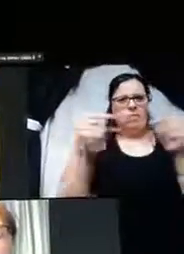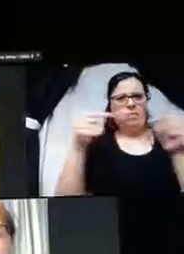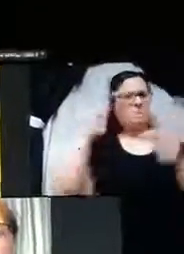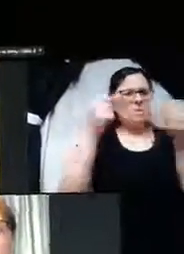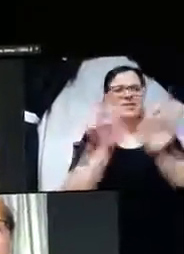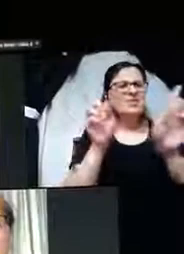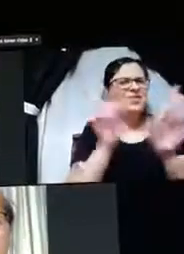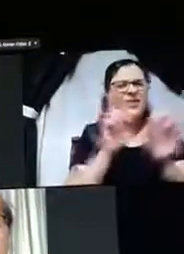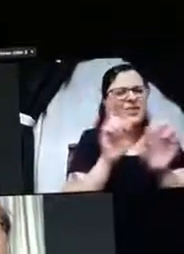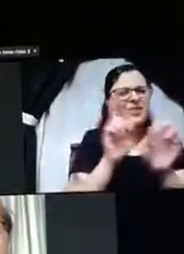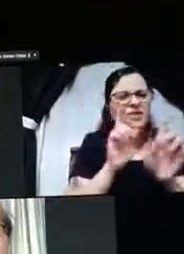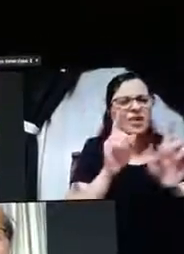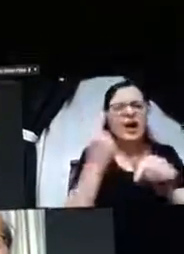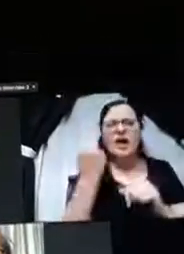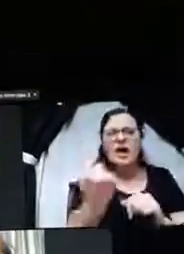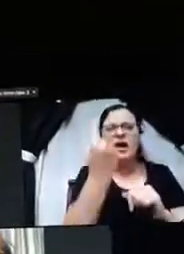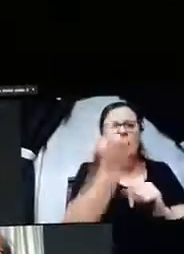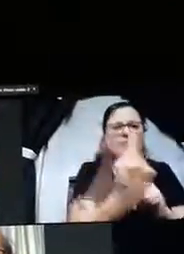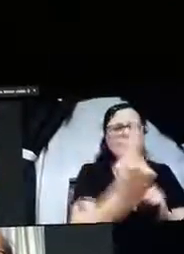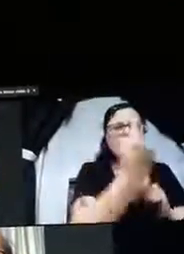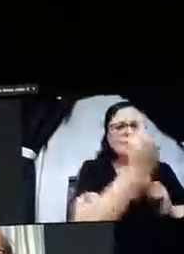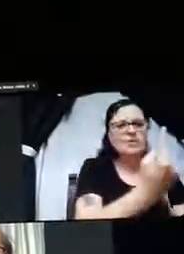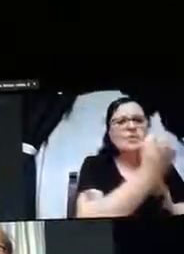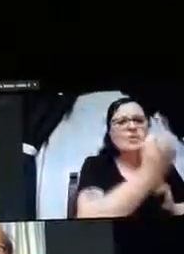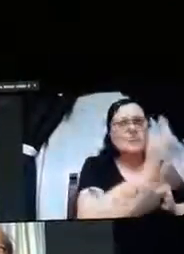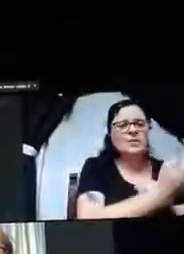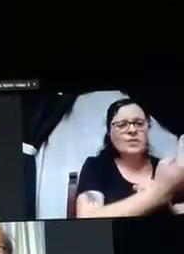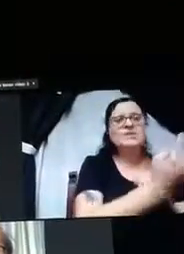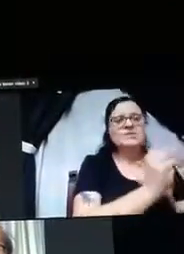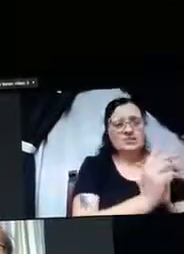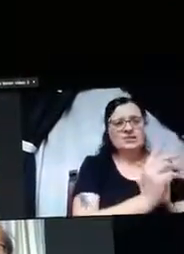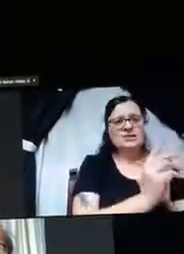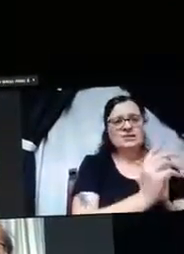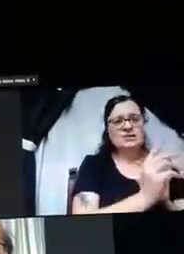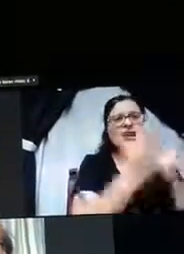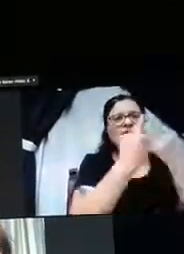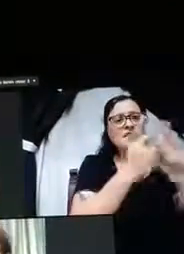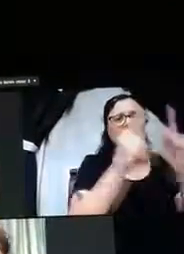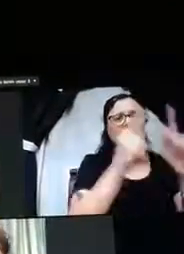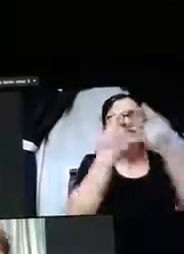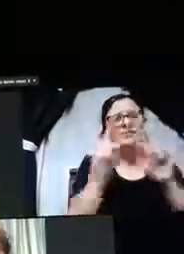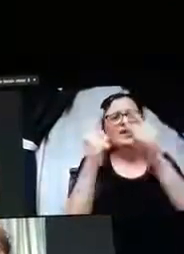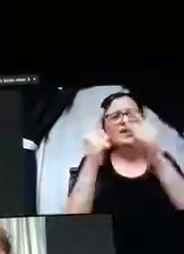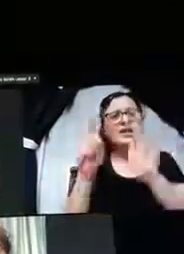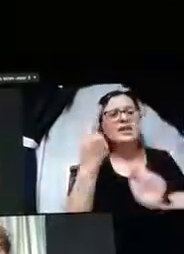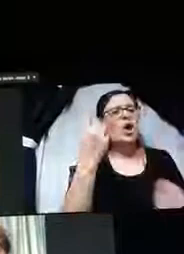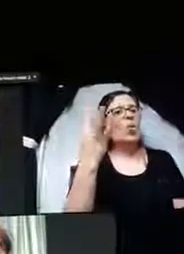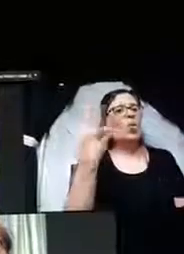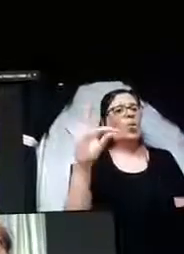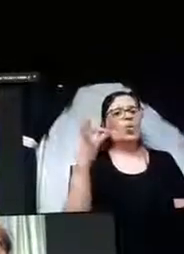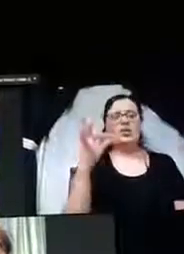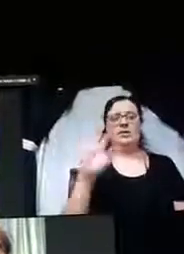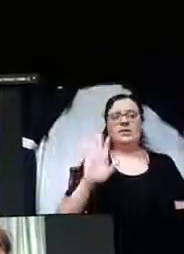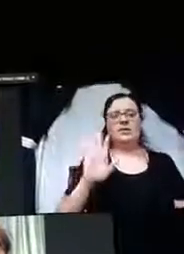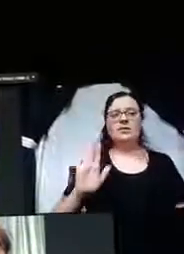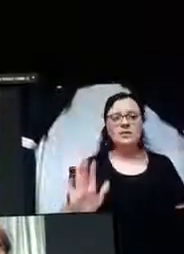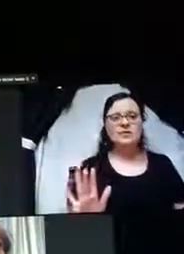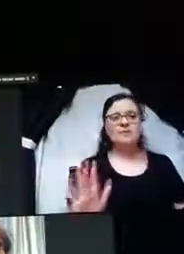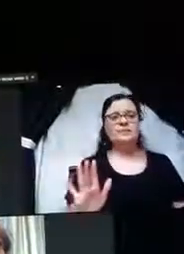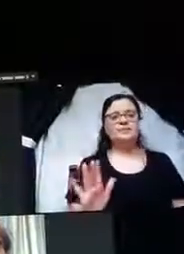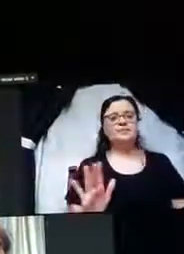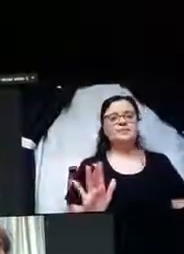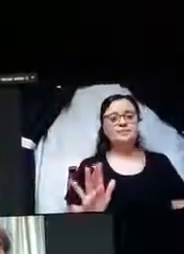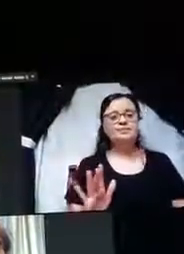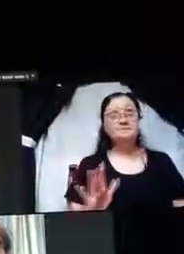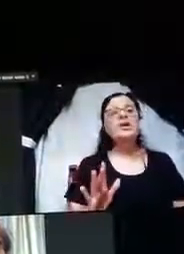recorrido que se va construyendo en la historia de una persona, ¿sí? Me parece que está aquí hay que